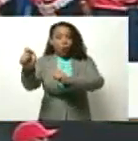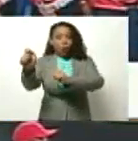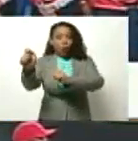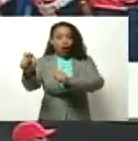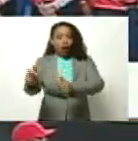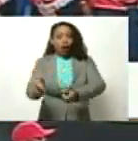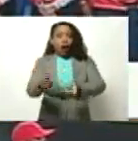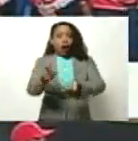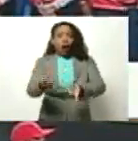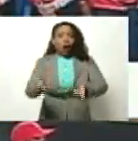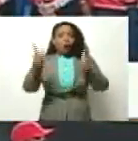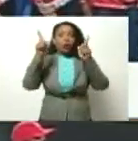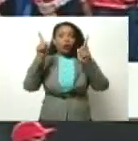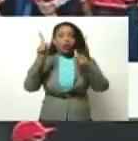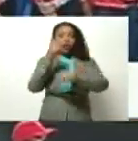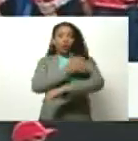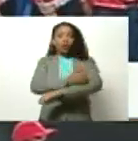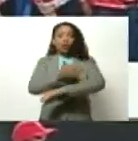autoridad